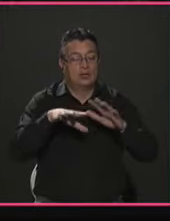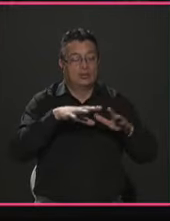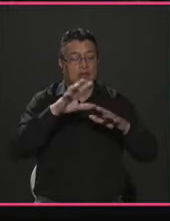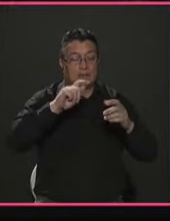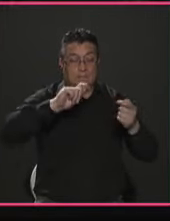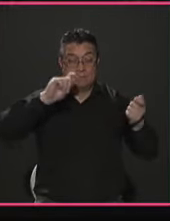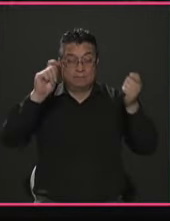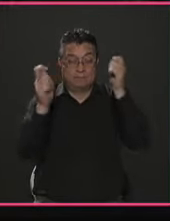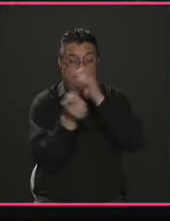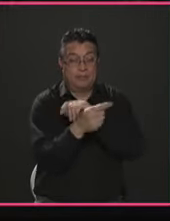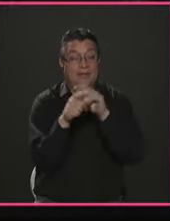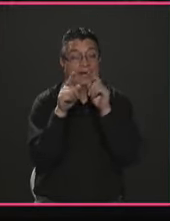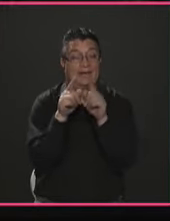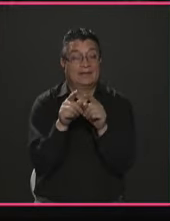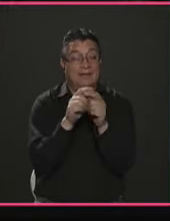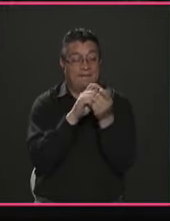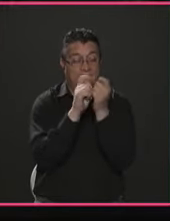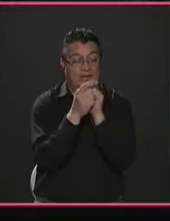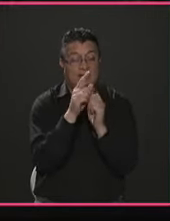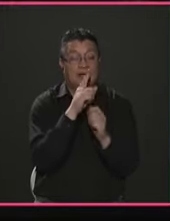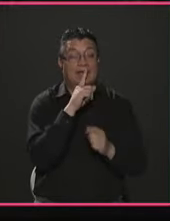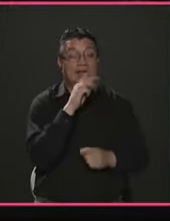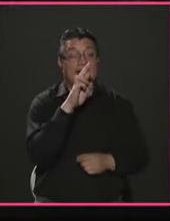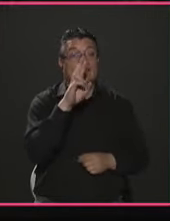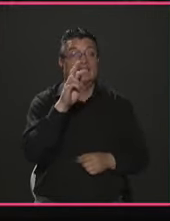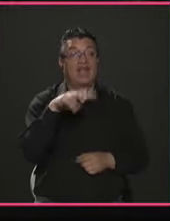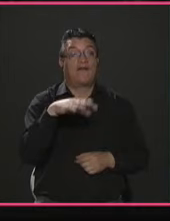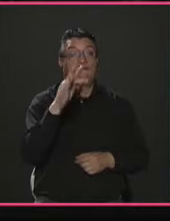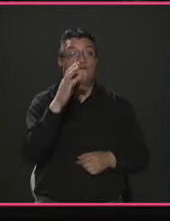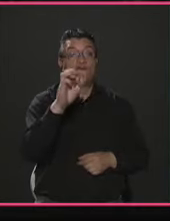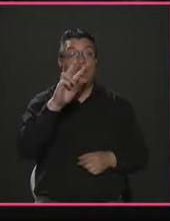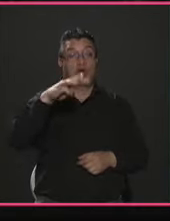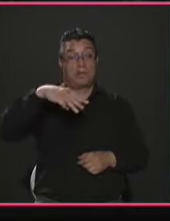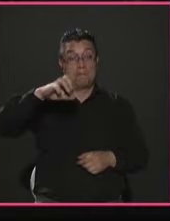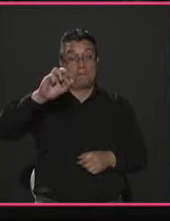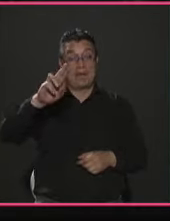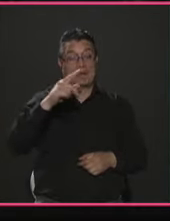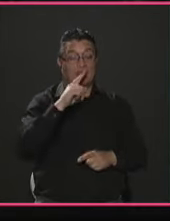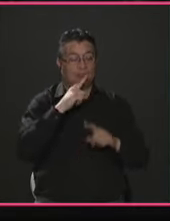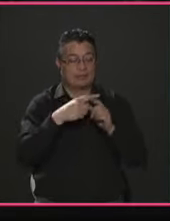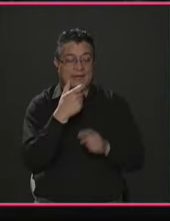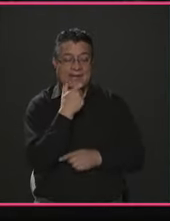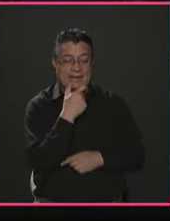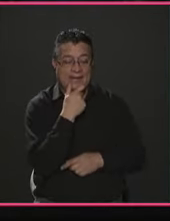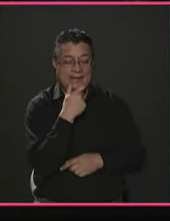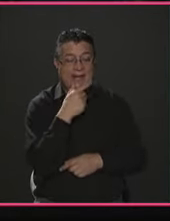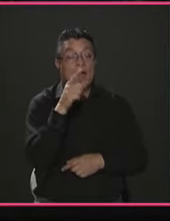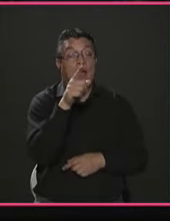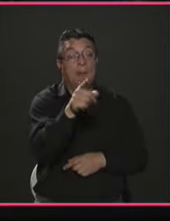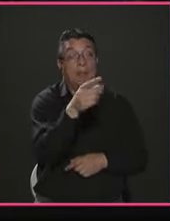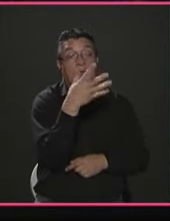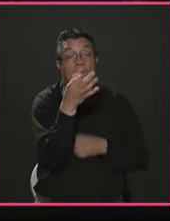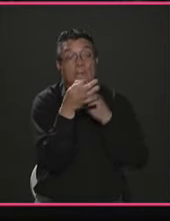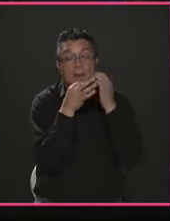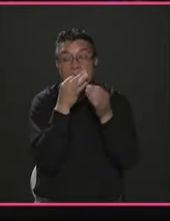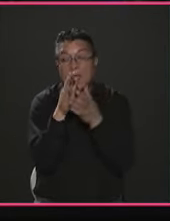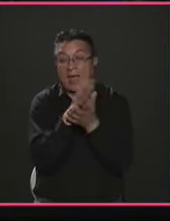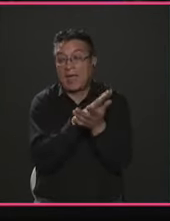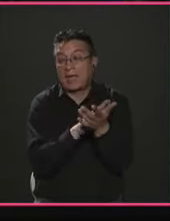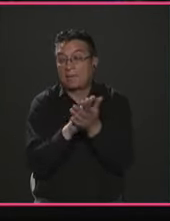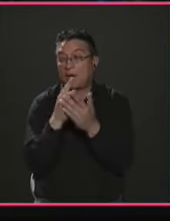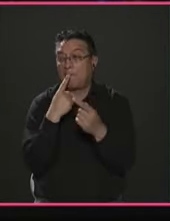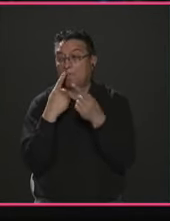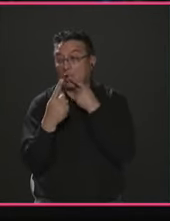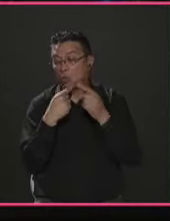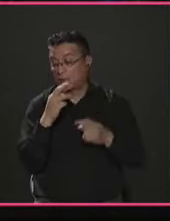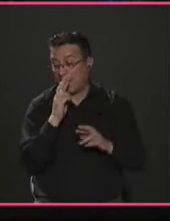que es un transformador un un Transformer que se llama en inglés sacado de la misma analogía que qué es lo que hace básicamente le paso ejemplo de pregunta respuesta por